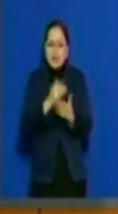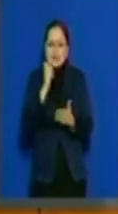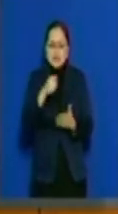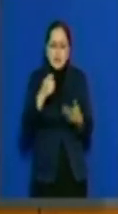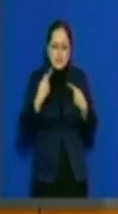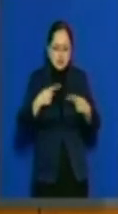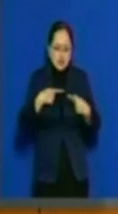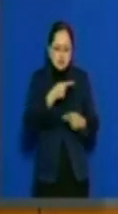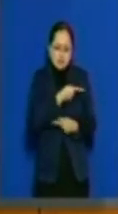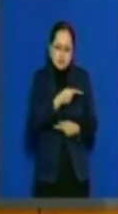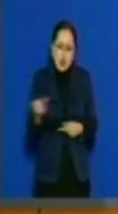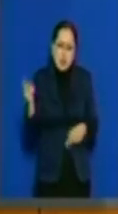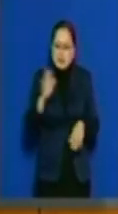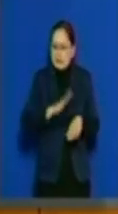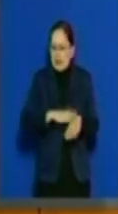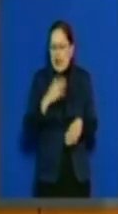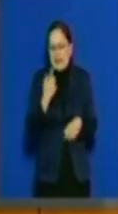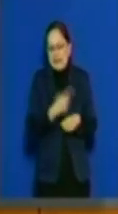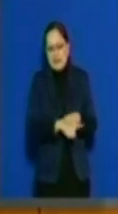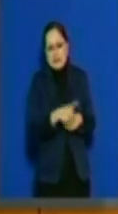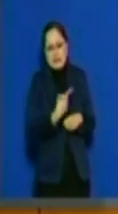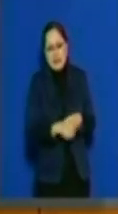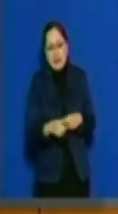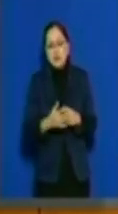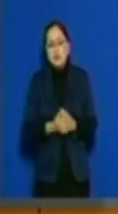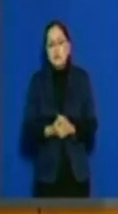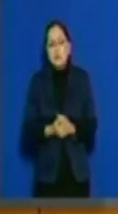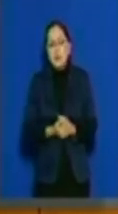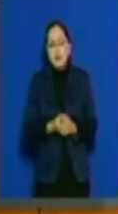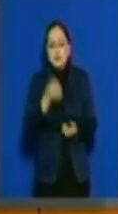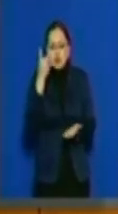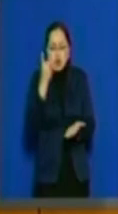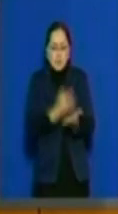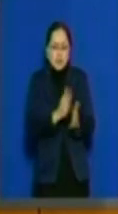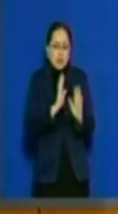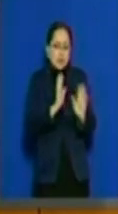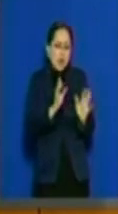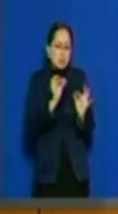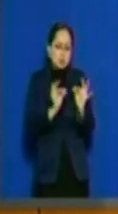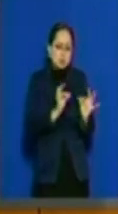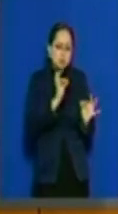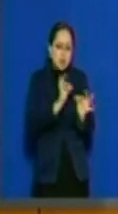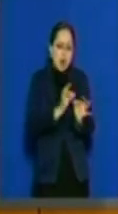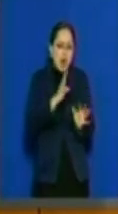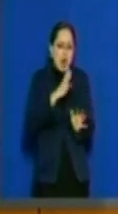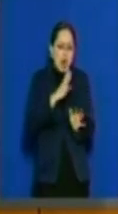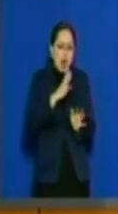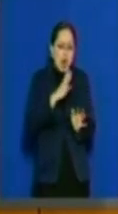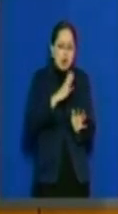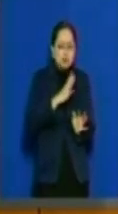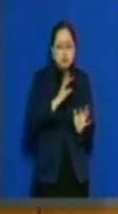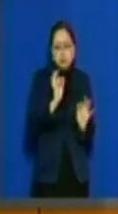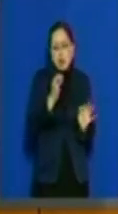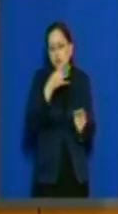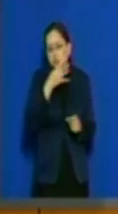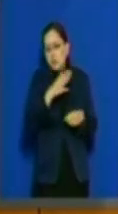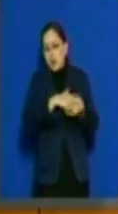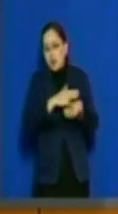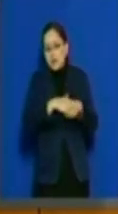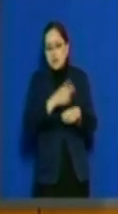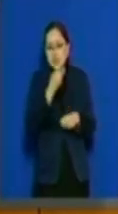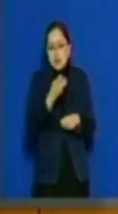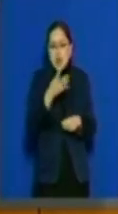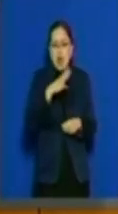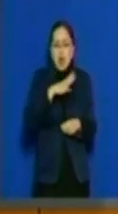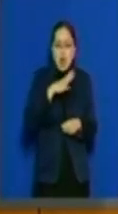pobres. No se trata solamente de que con la justificación equivocada de que